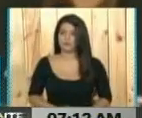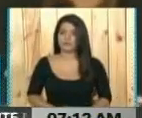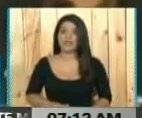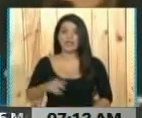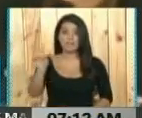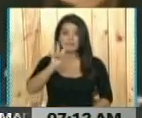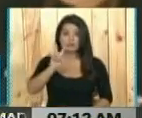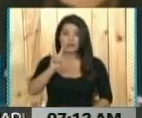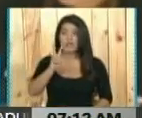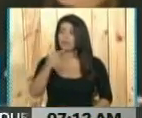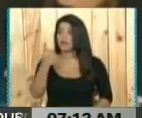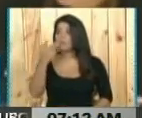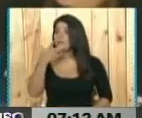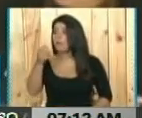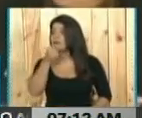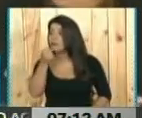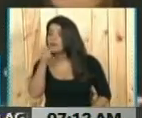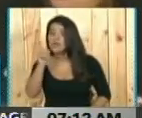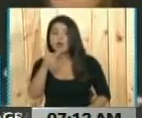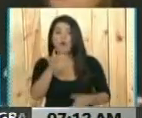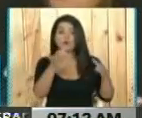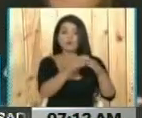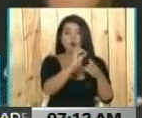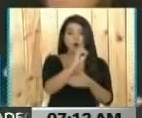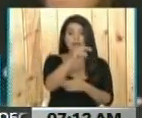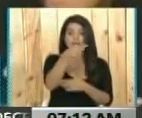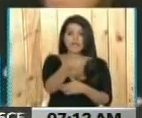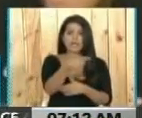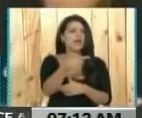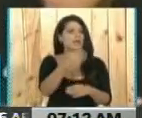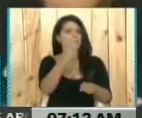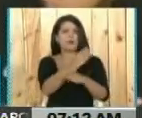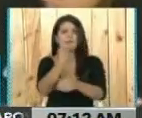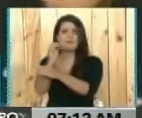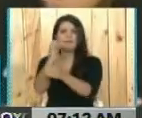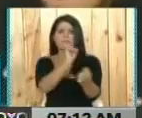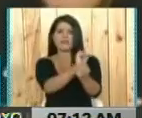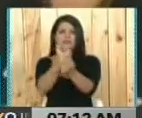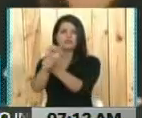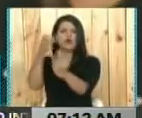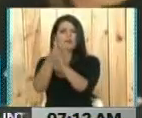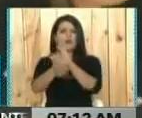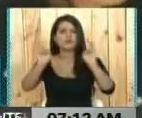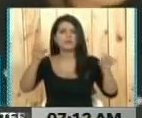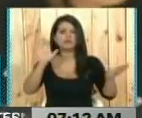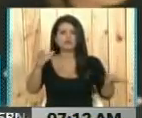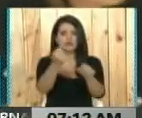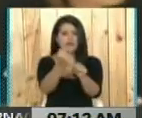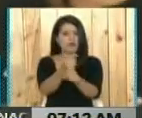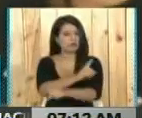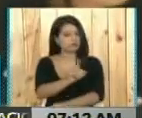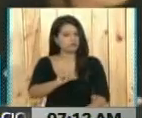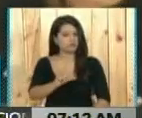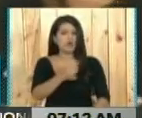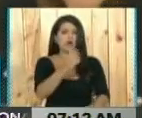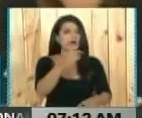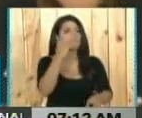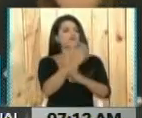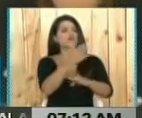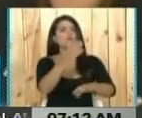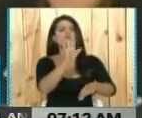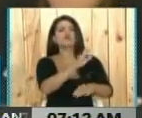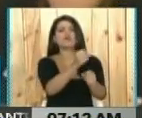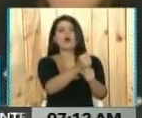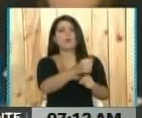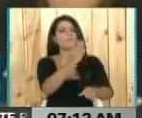miembro de una organización no gubernamental detenido o sometido a proceso judicial en razón de su actividad profesional. Hay sí